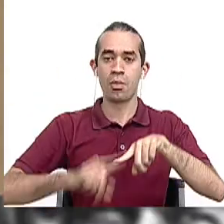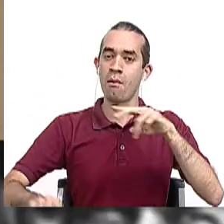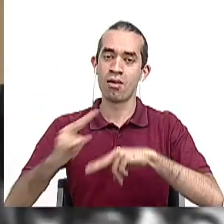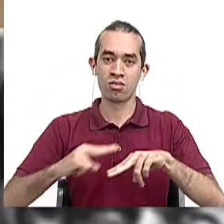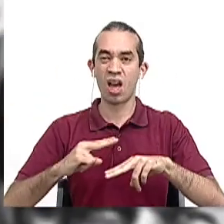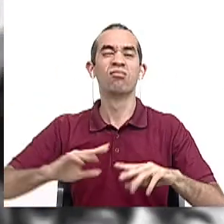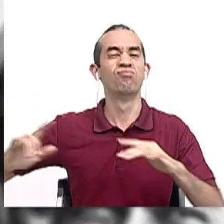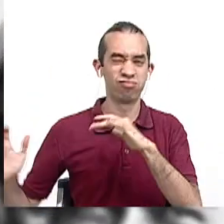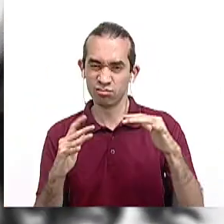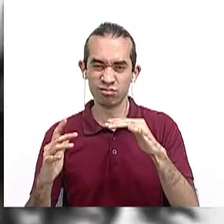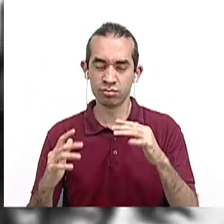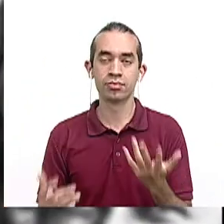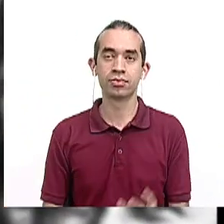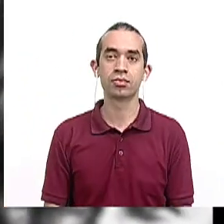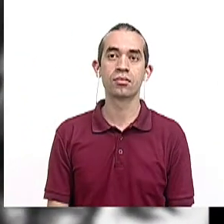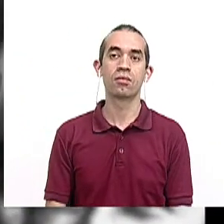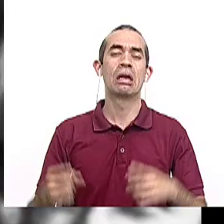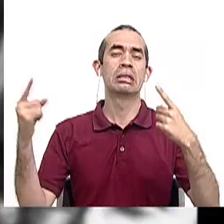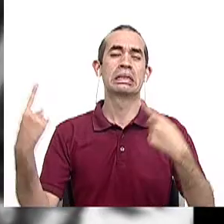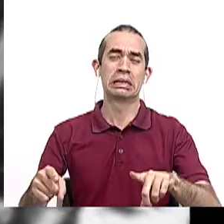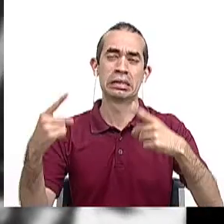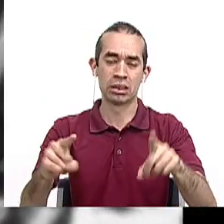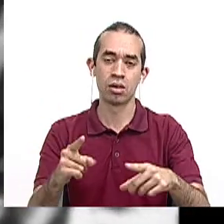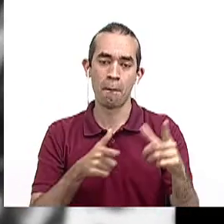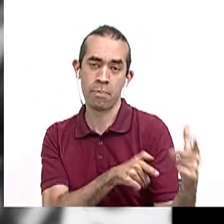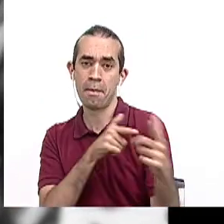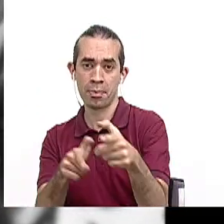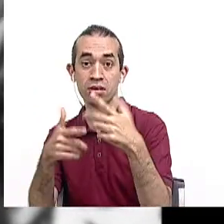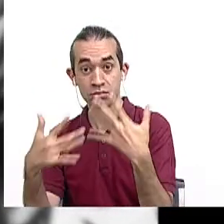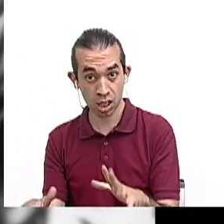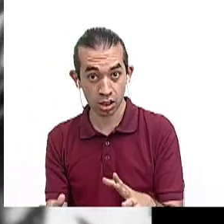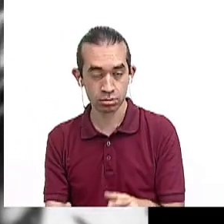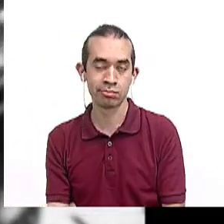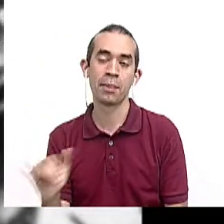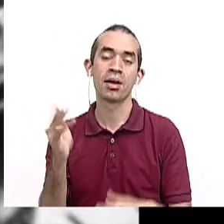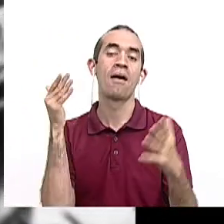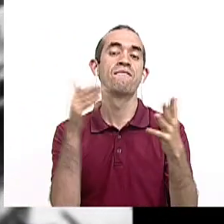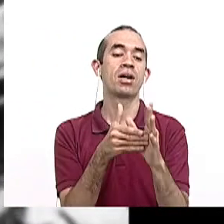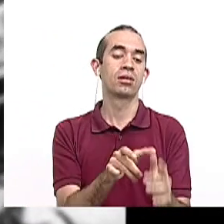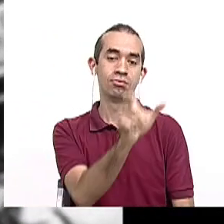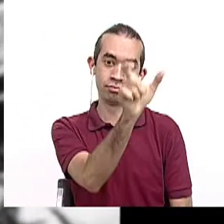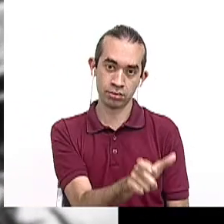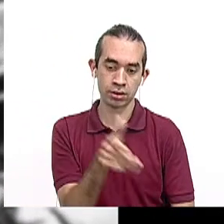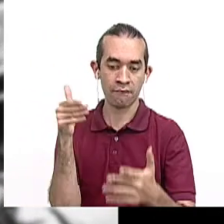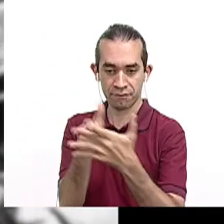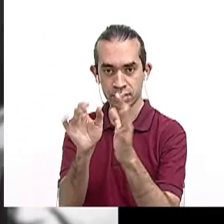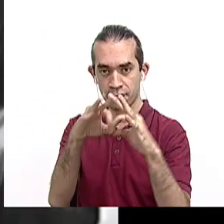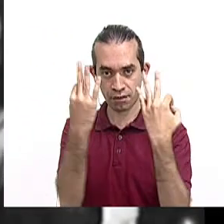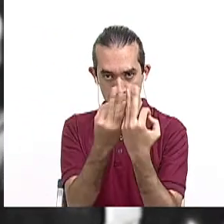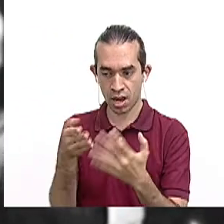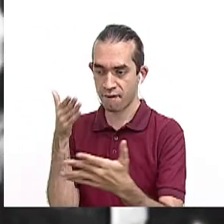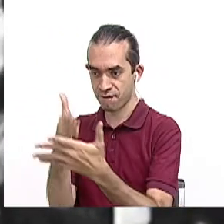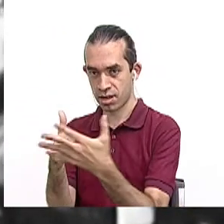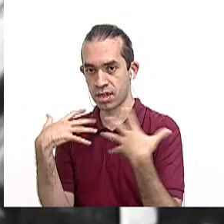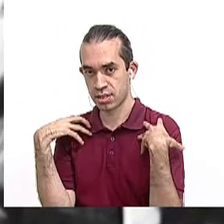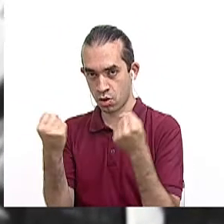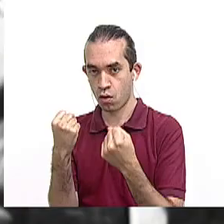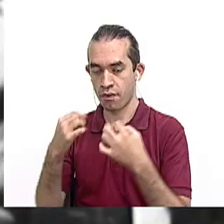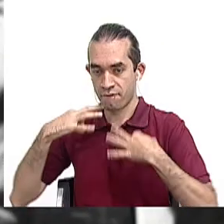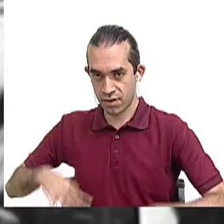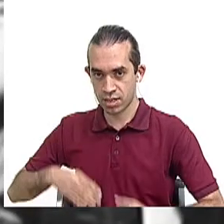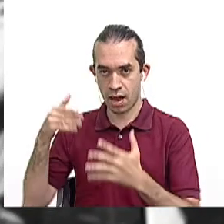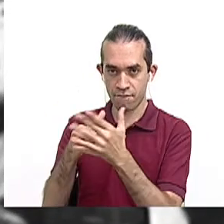Sus consecuencias van más allá de detonaciones o armas. Afecta al individuo, a su familia, su salud física, mental,